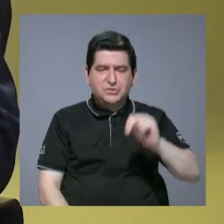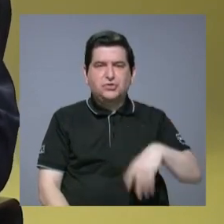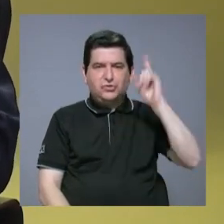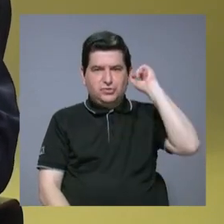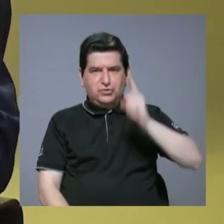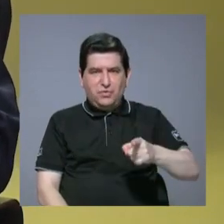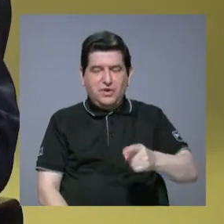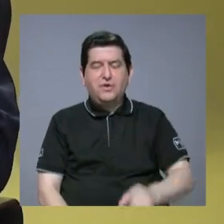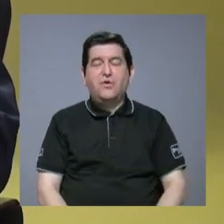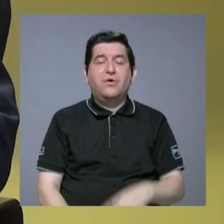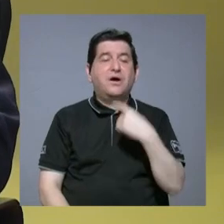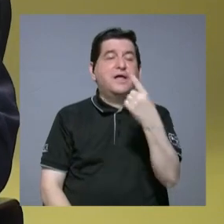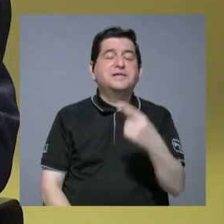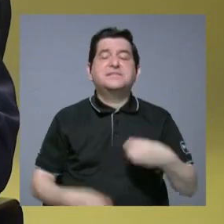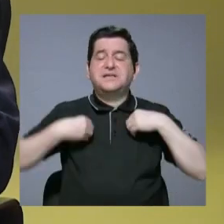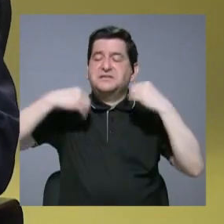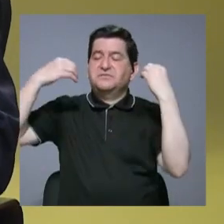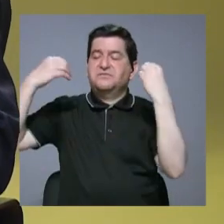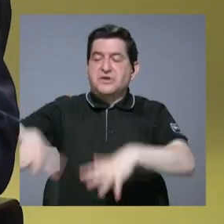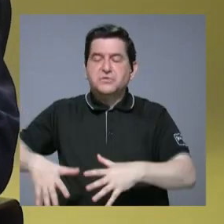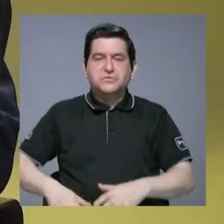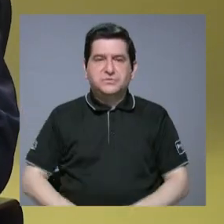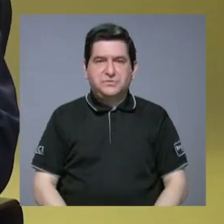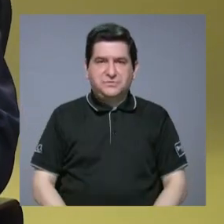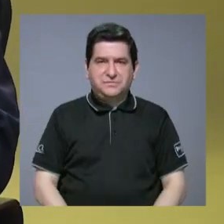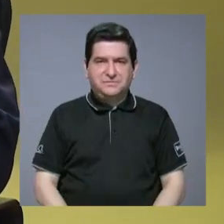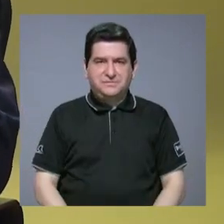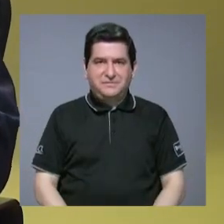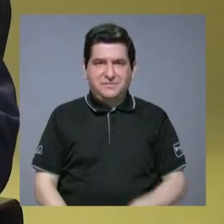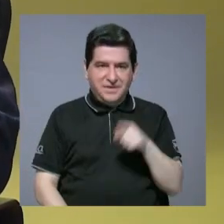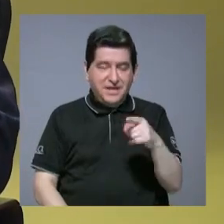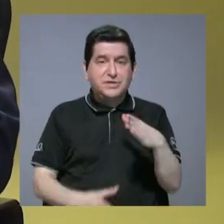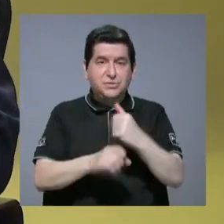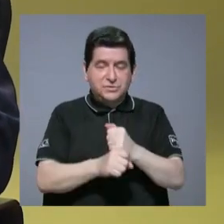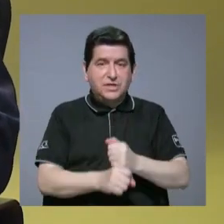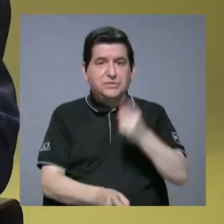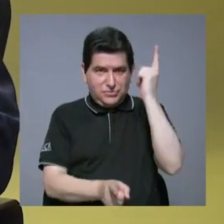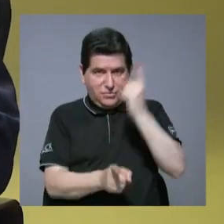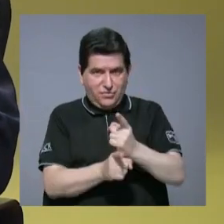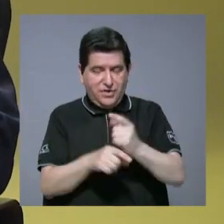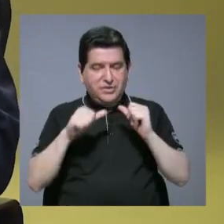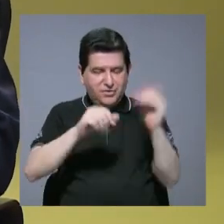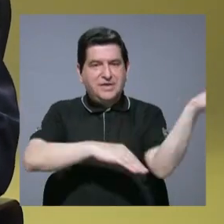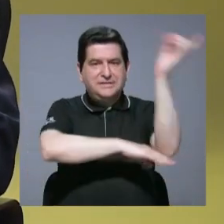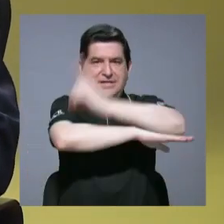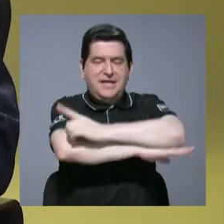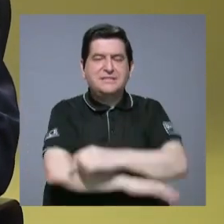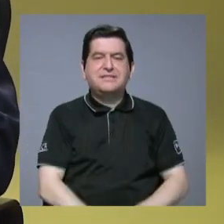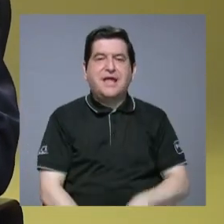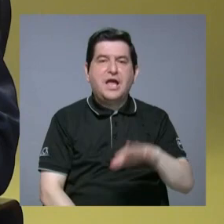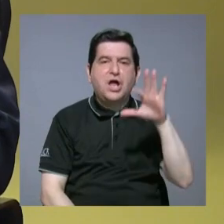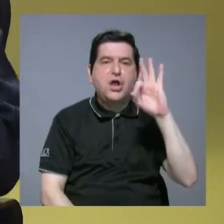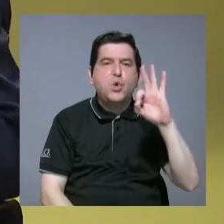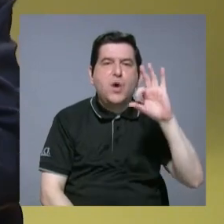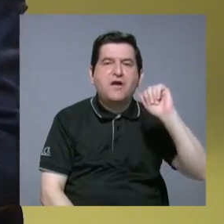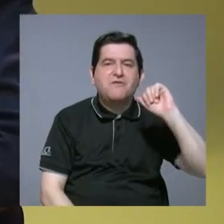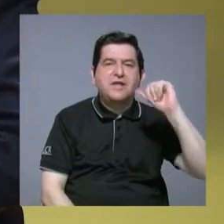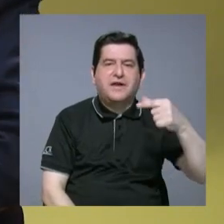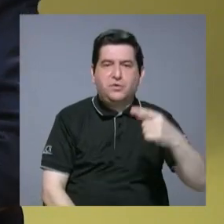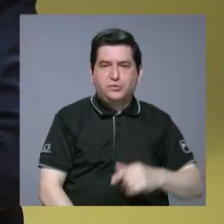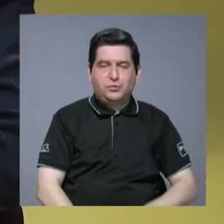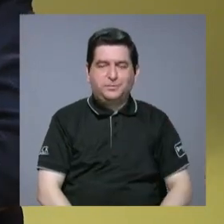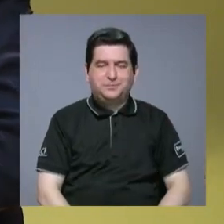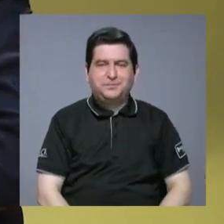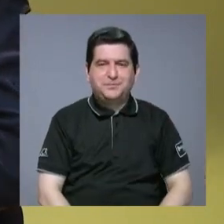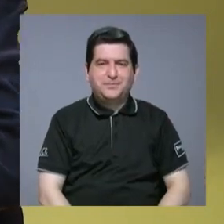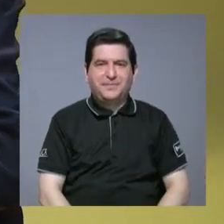a anunciar que renunciaba. Y eso se hizo efectivo al día siguiente, el 9 de agosto. Entonces,